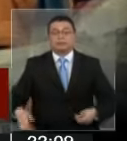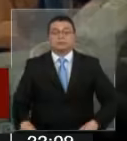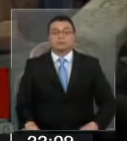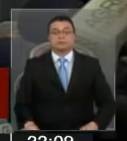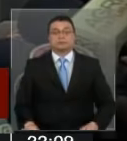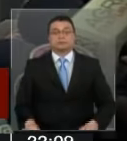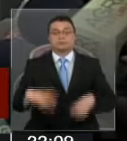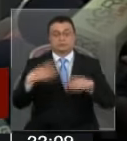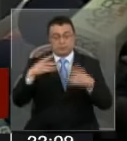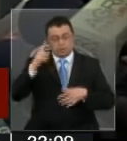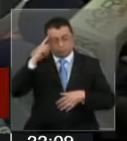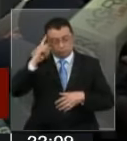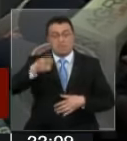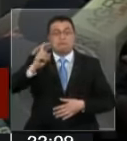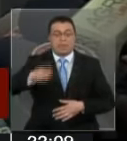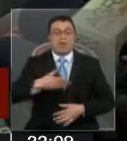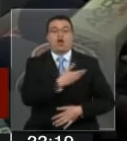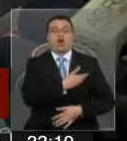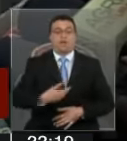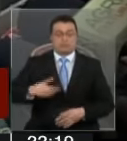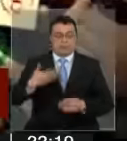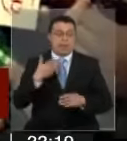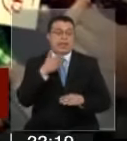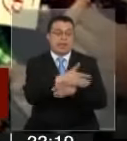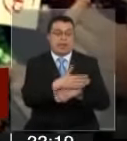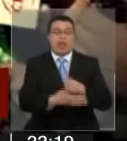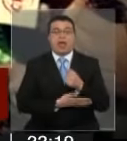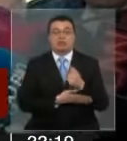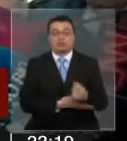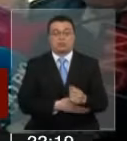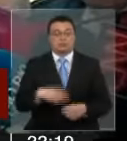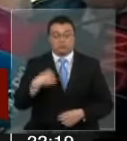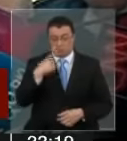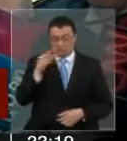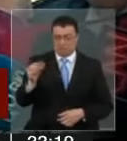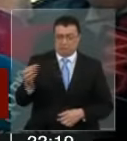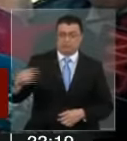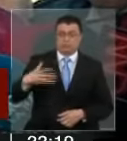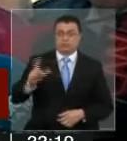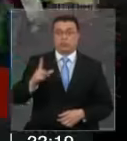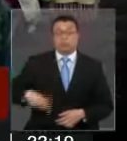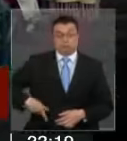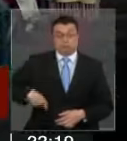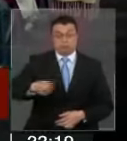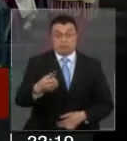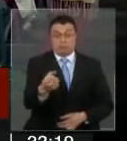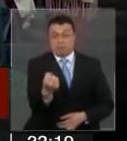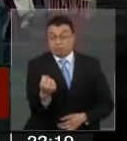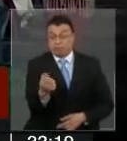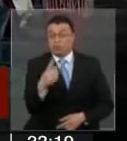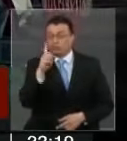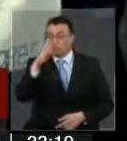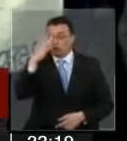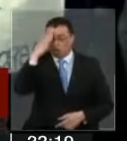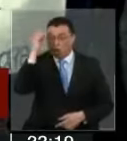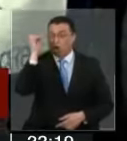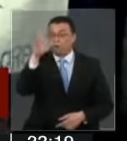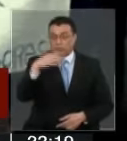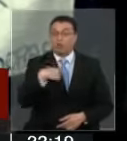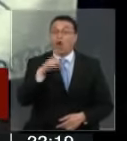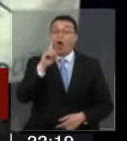Se ha tomado la decisión por parte del gobierno de ir en ayuda. No tienen migajas. Señor de la billetera dura, no se olvide que nosotros